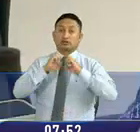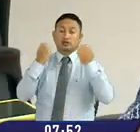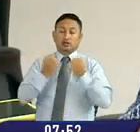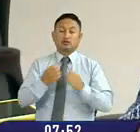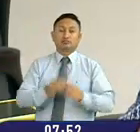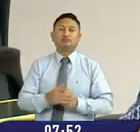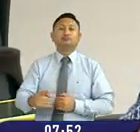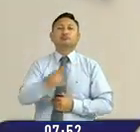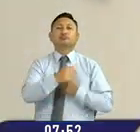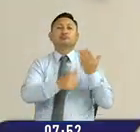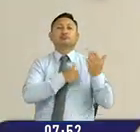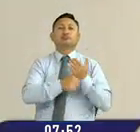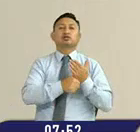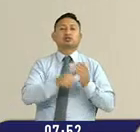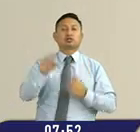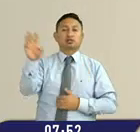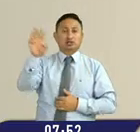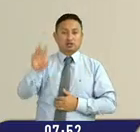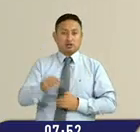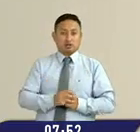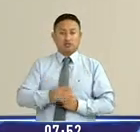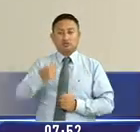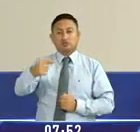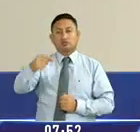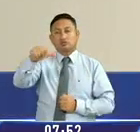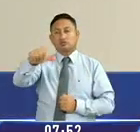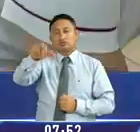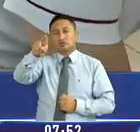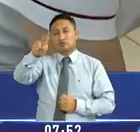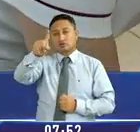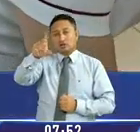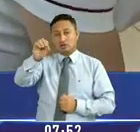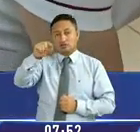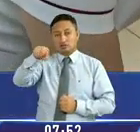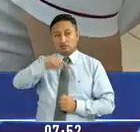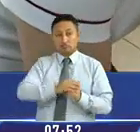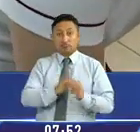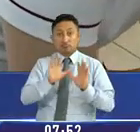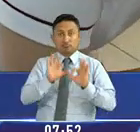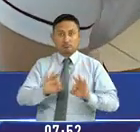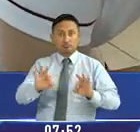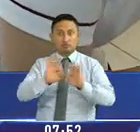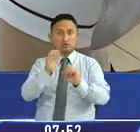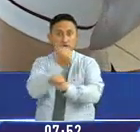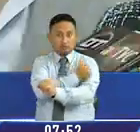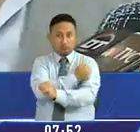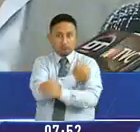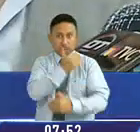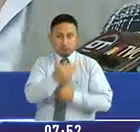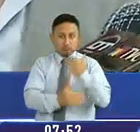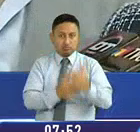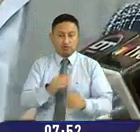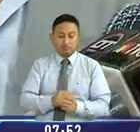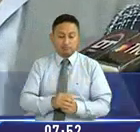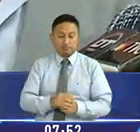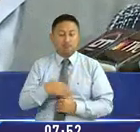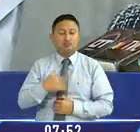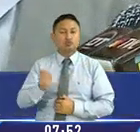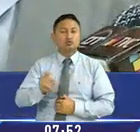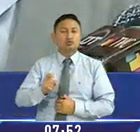de Salud, Jimena Garzón, insistió que es indispensable avanzar en la vacunación en cada provincia. Necesitamos que